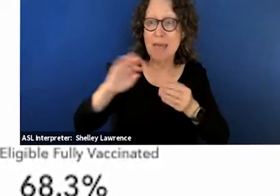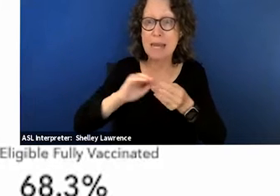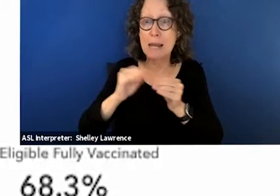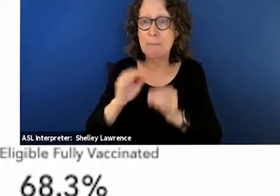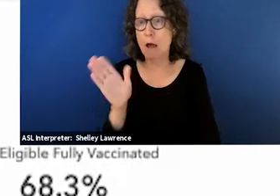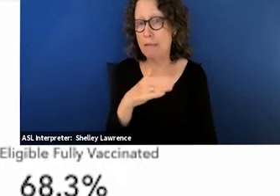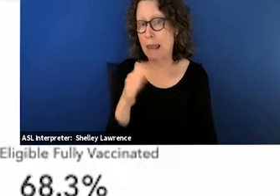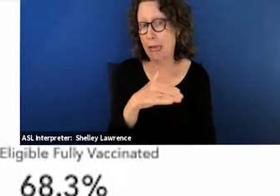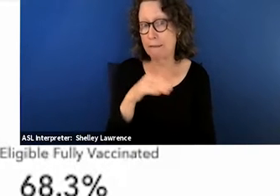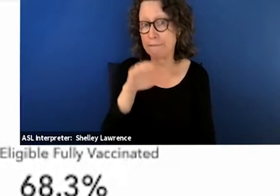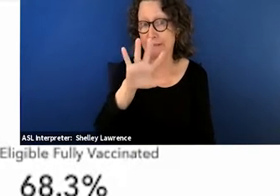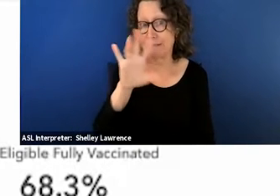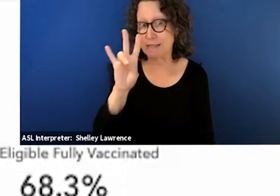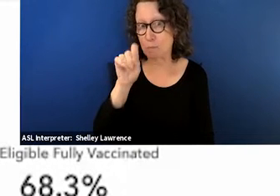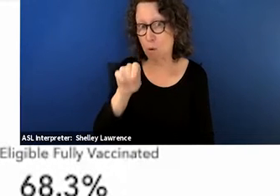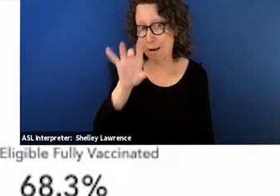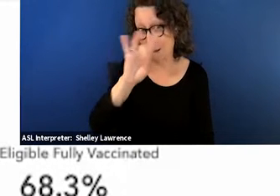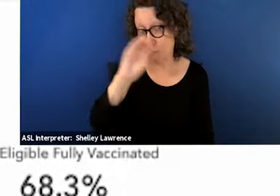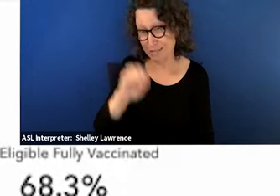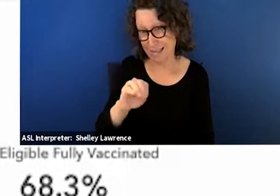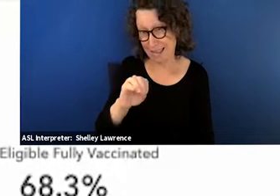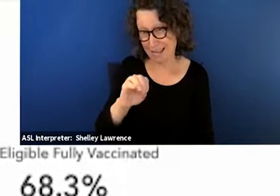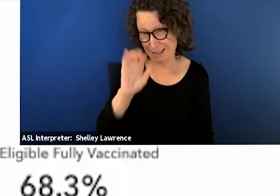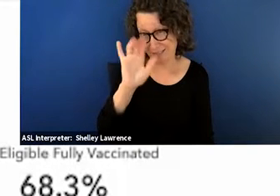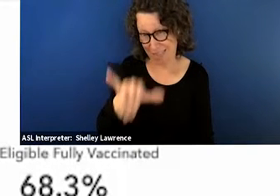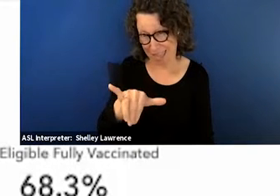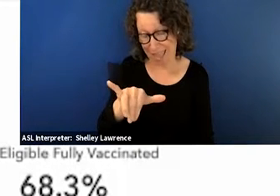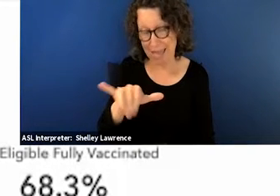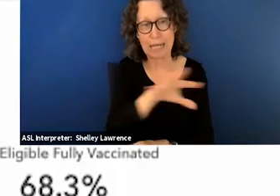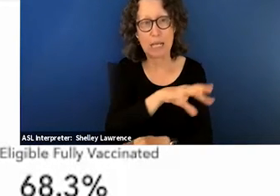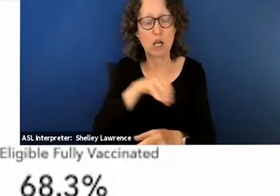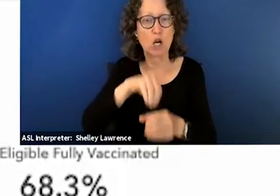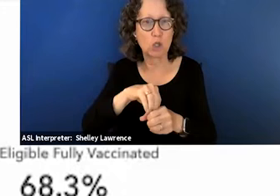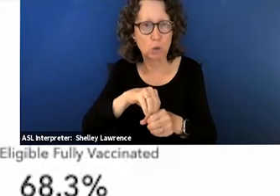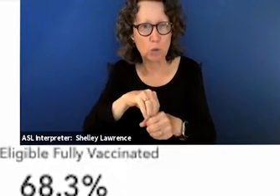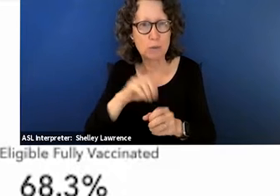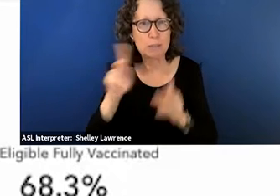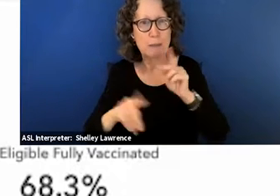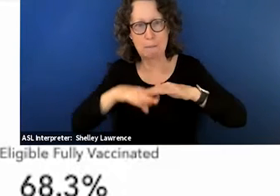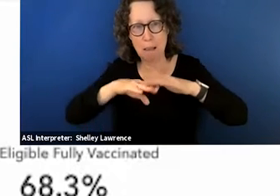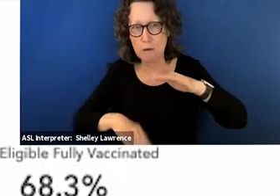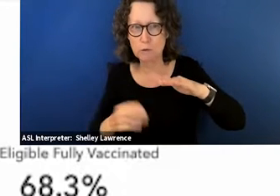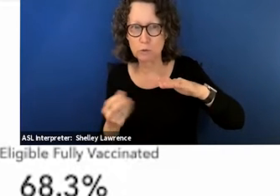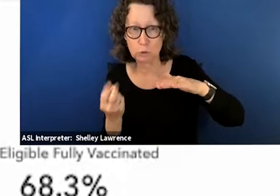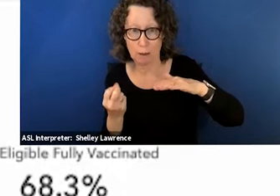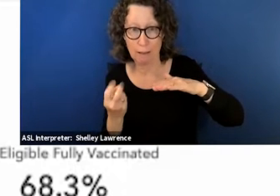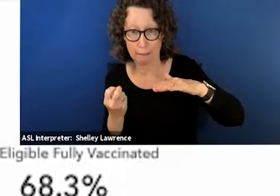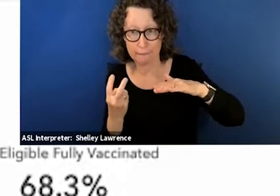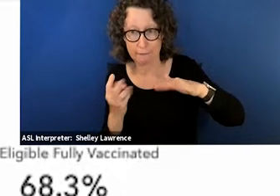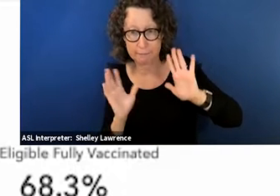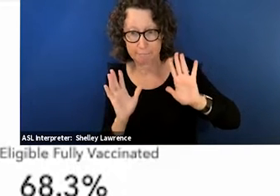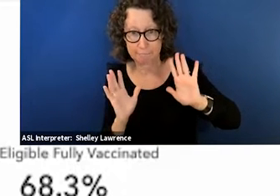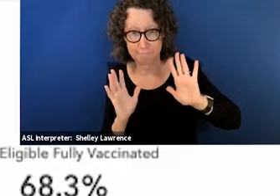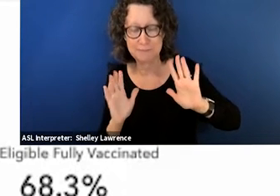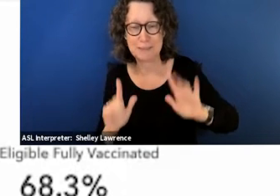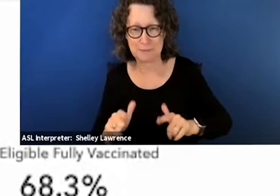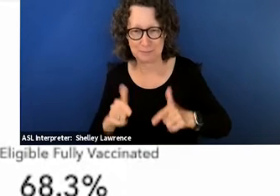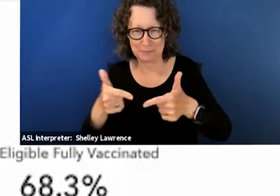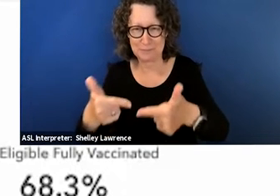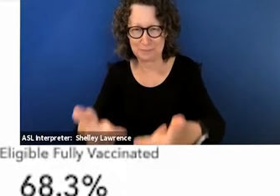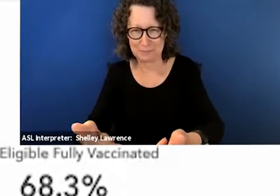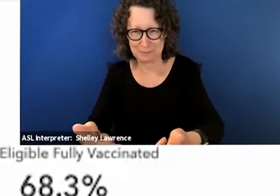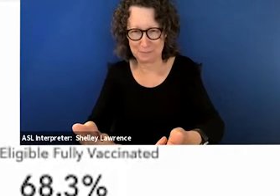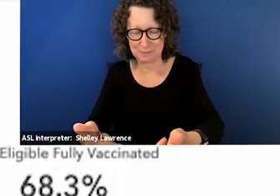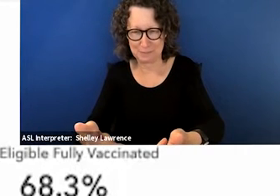o mayor. Y ese 57.8%, eso incluye los que son menores de 12